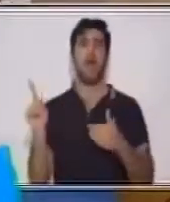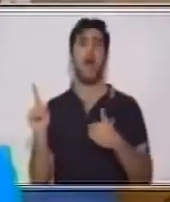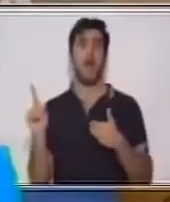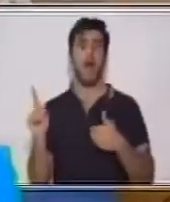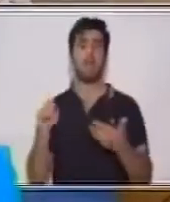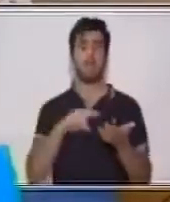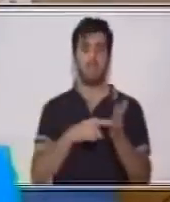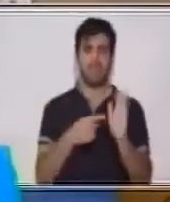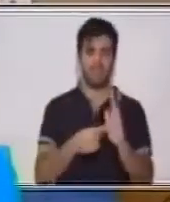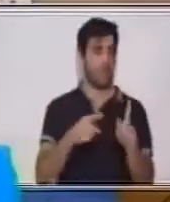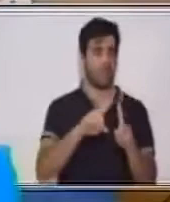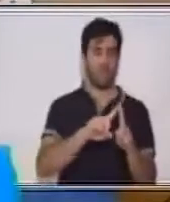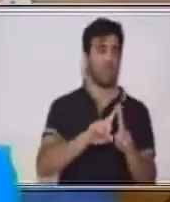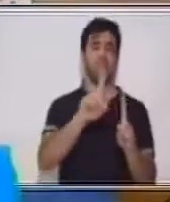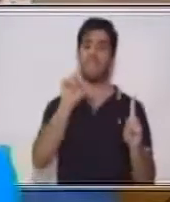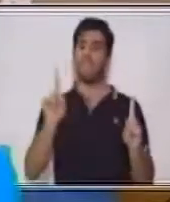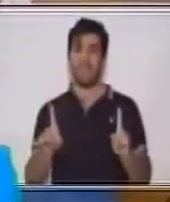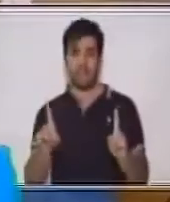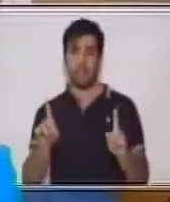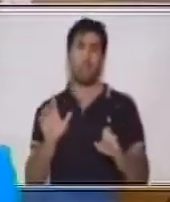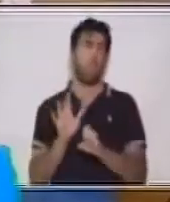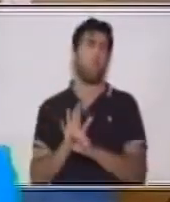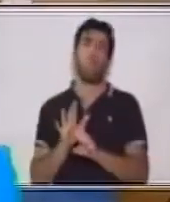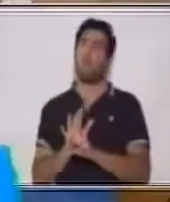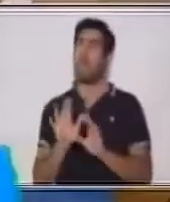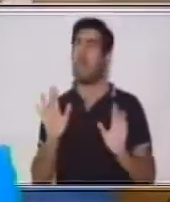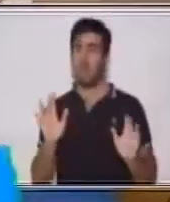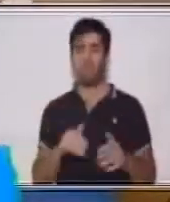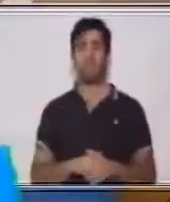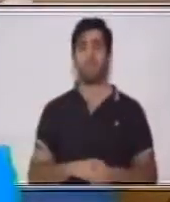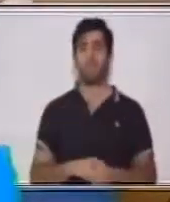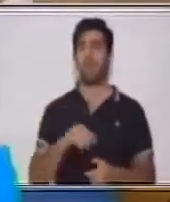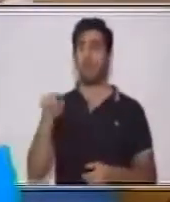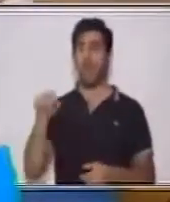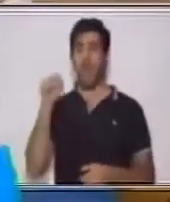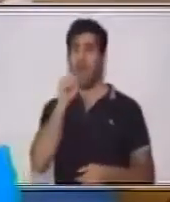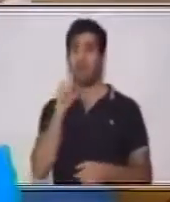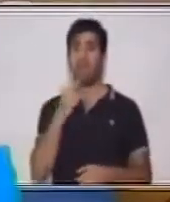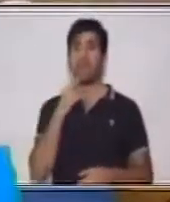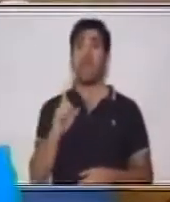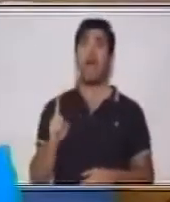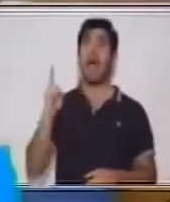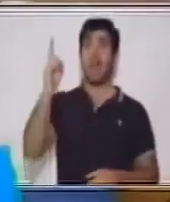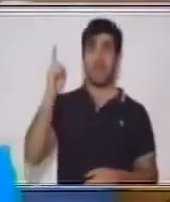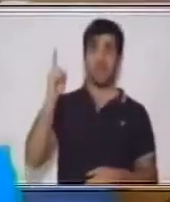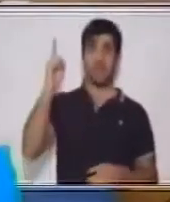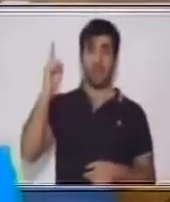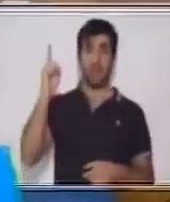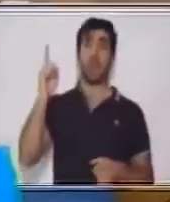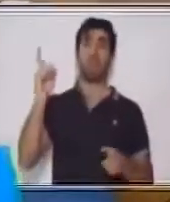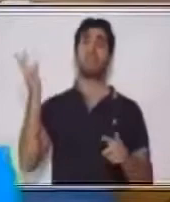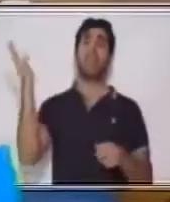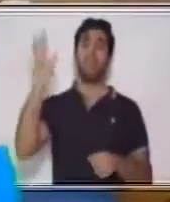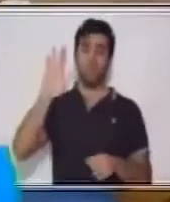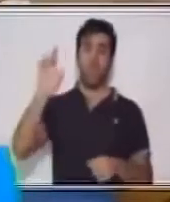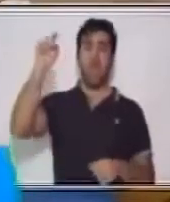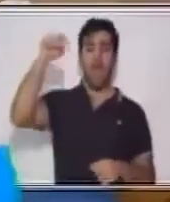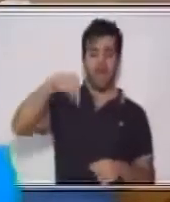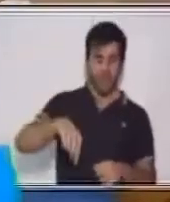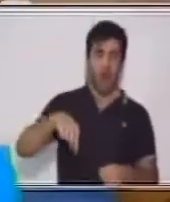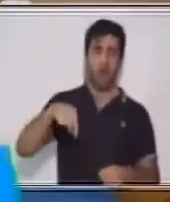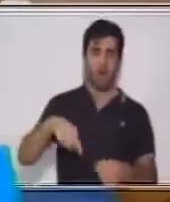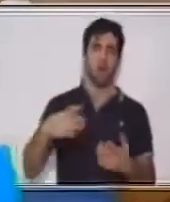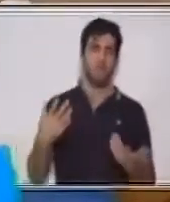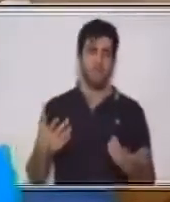significado contrario. Por ejemplo, cuando nos decían en la canción sube, luego que nos decían baja, muy